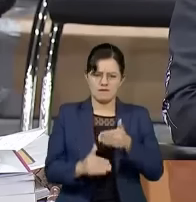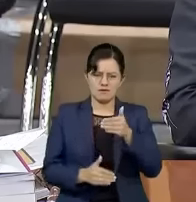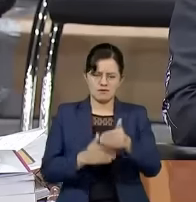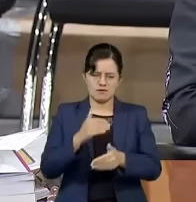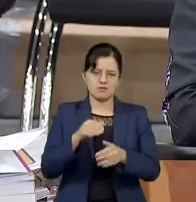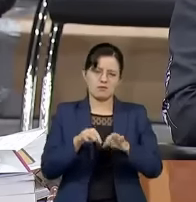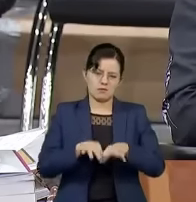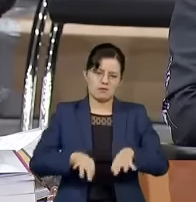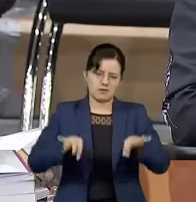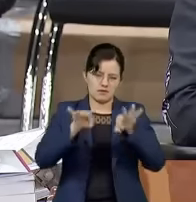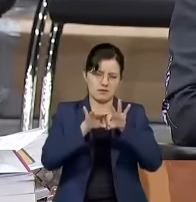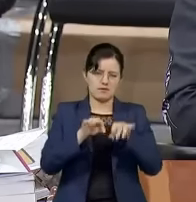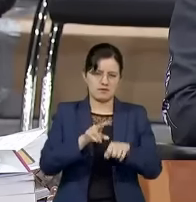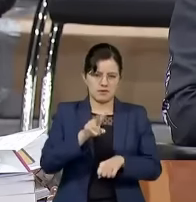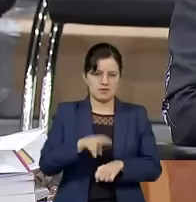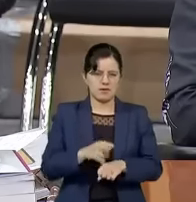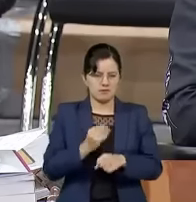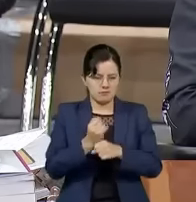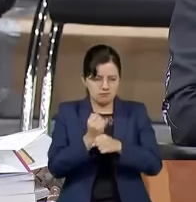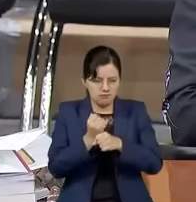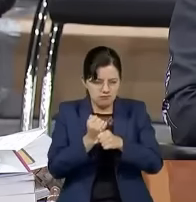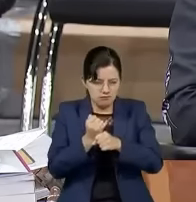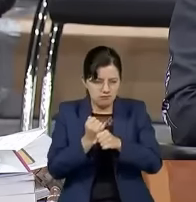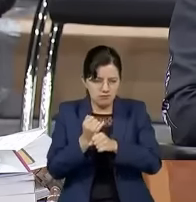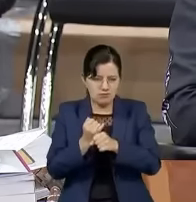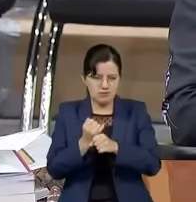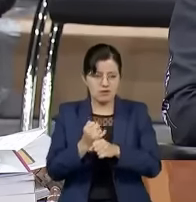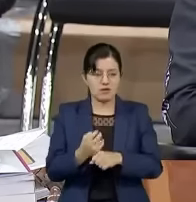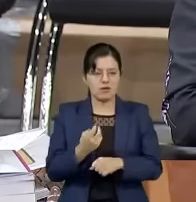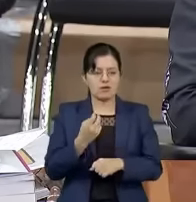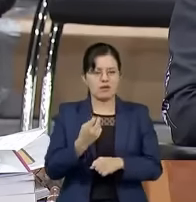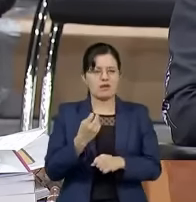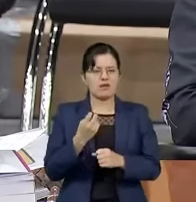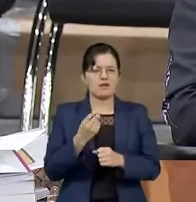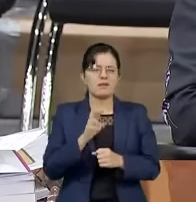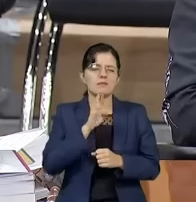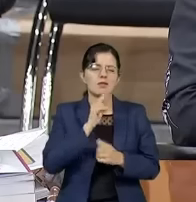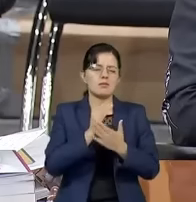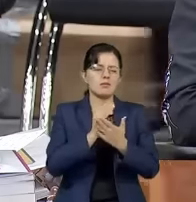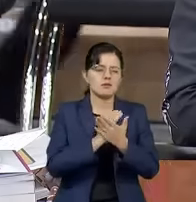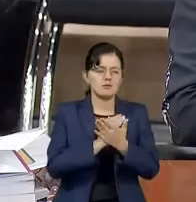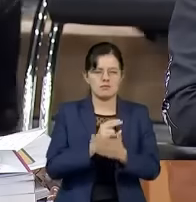fiscalización No deberíamos de de regatear esos